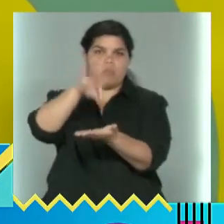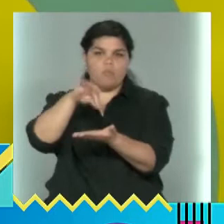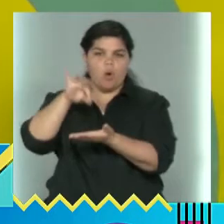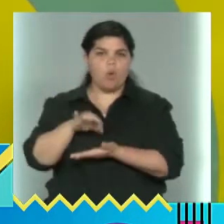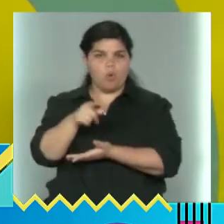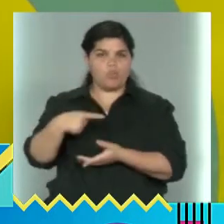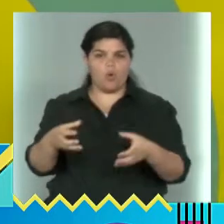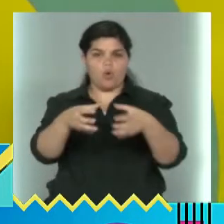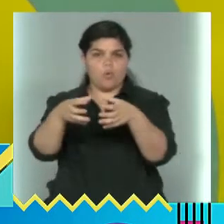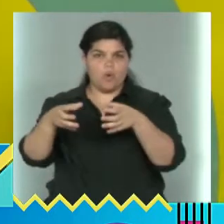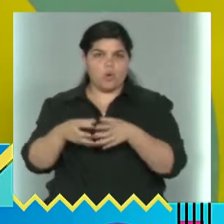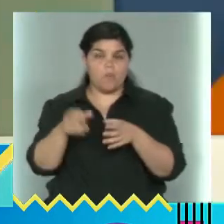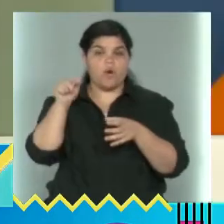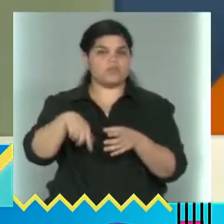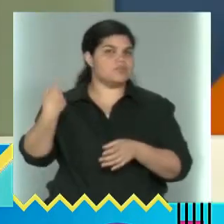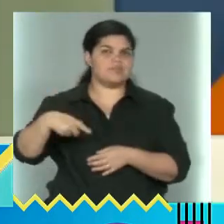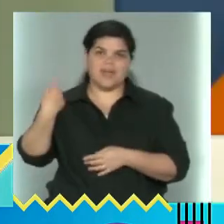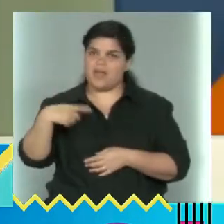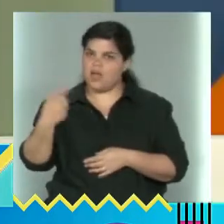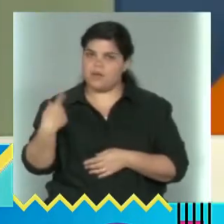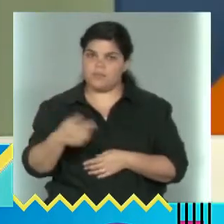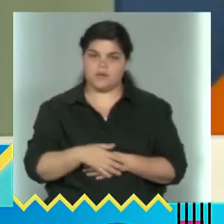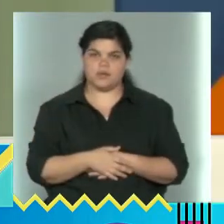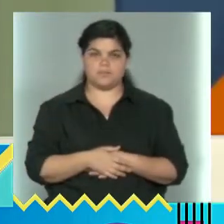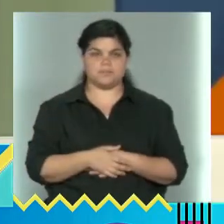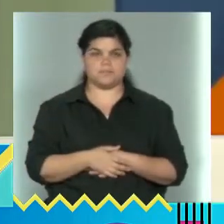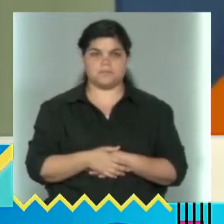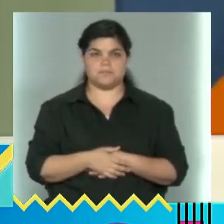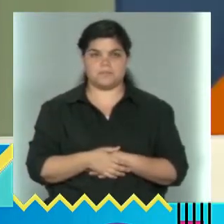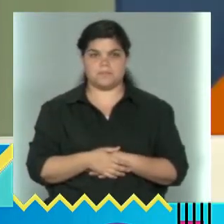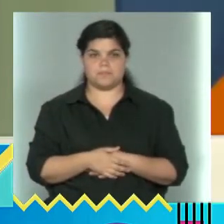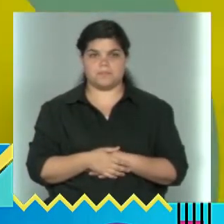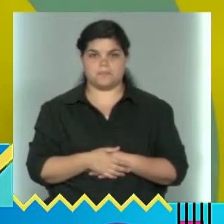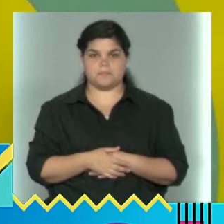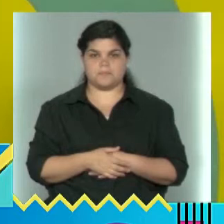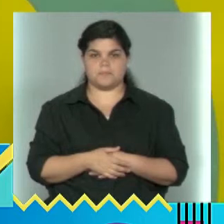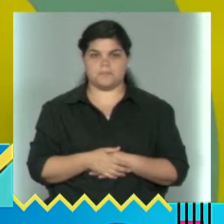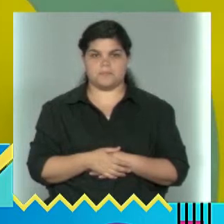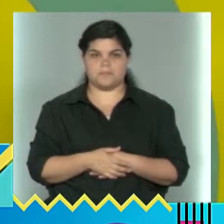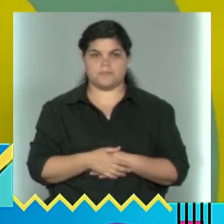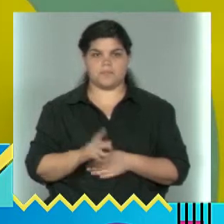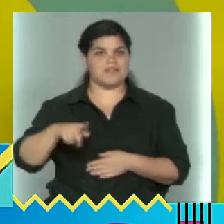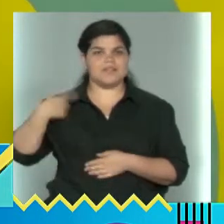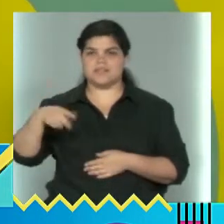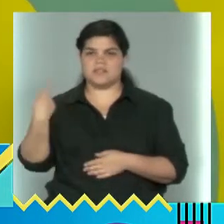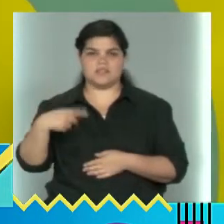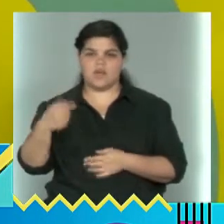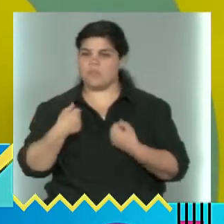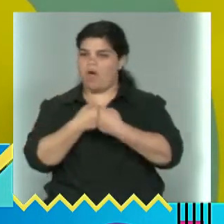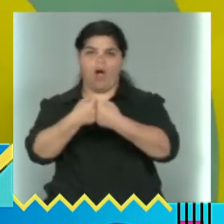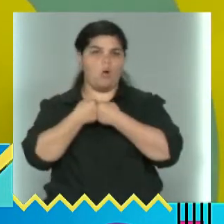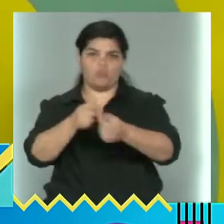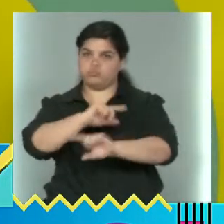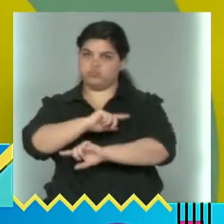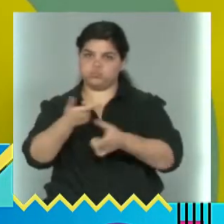bloques que permanentemente han estado en disidencia, ¿no? Y